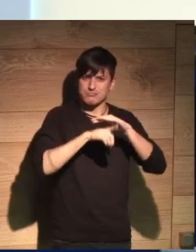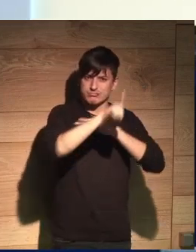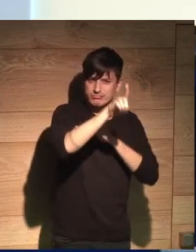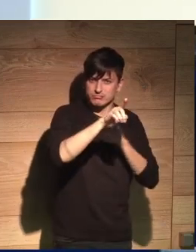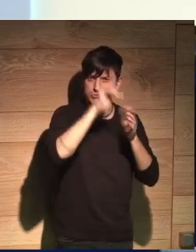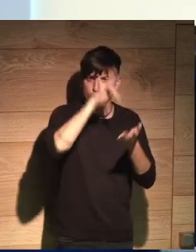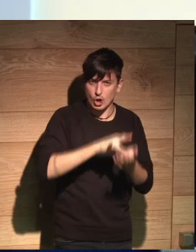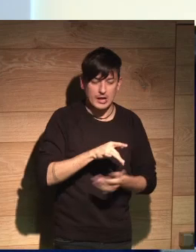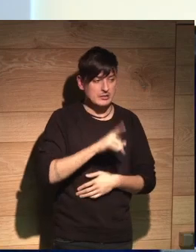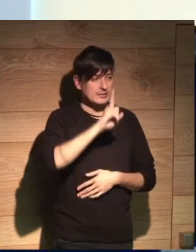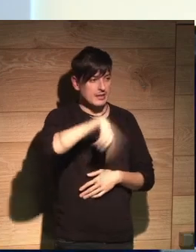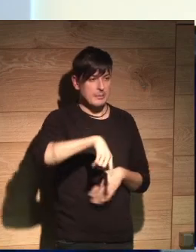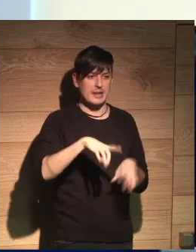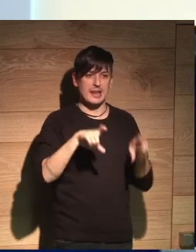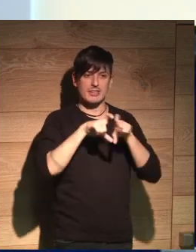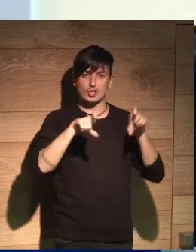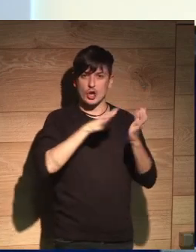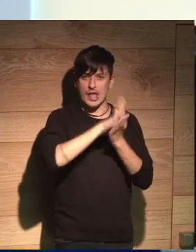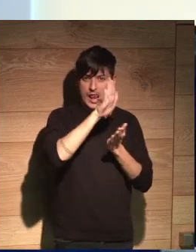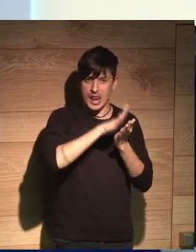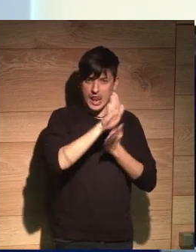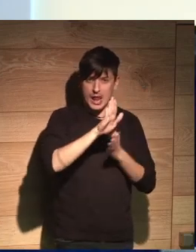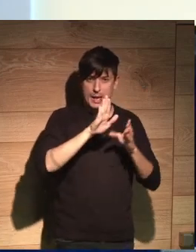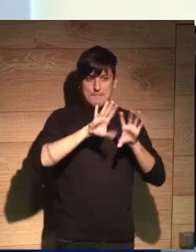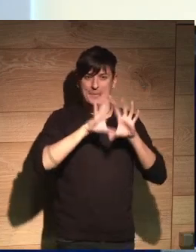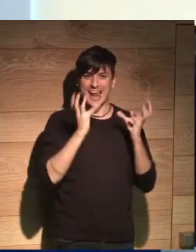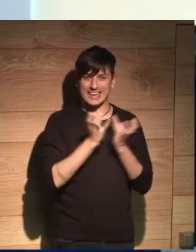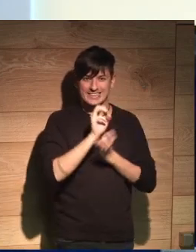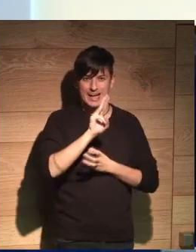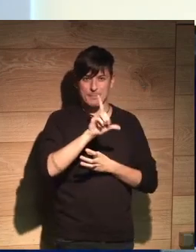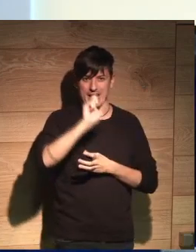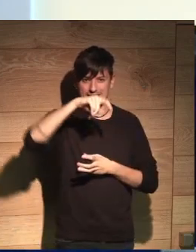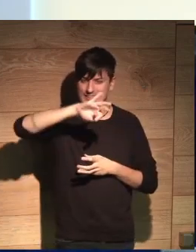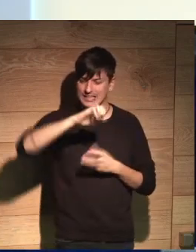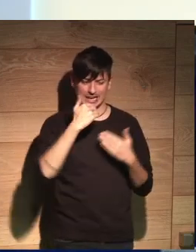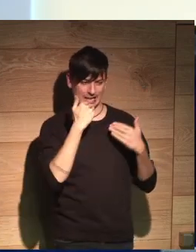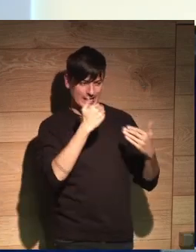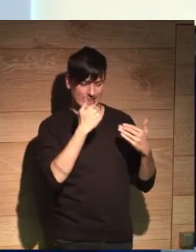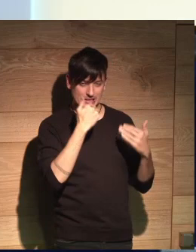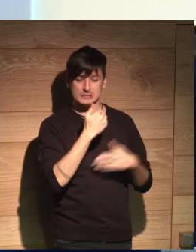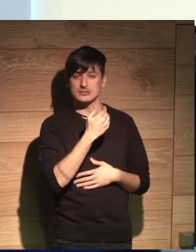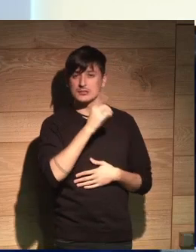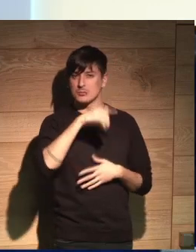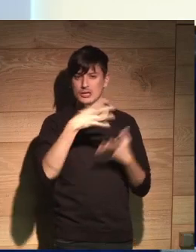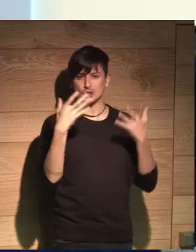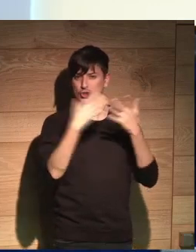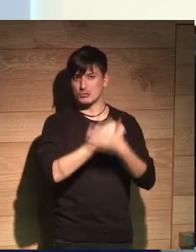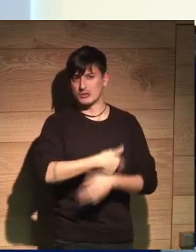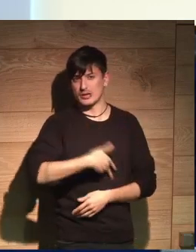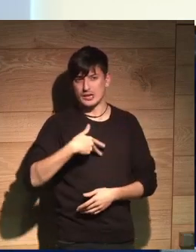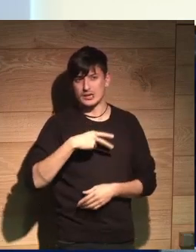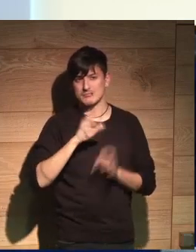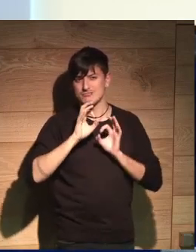a la editorial Planeta por estar detrás de este libro. Sin ellos sería imposible. A todos en general y a Oriol